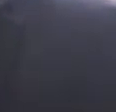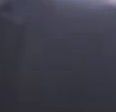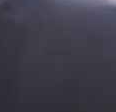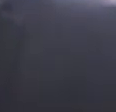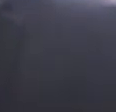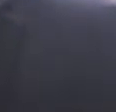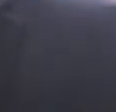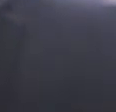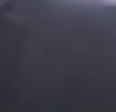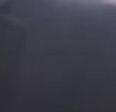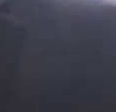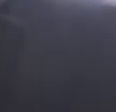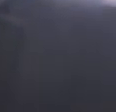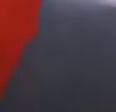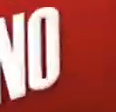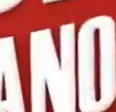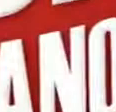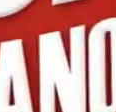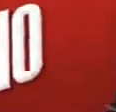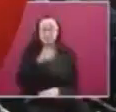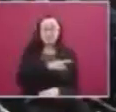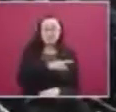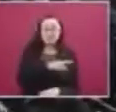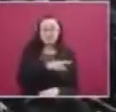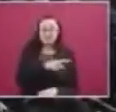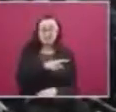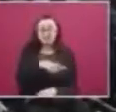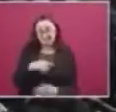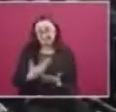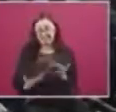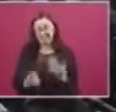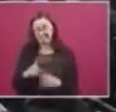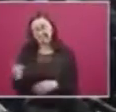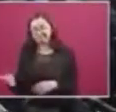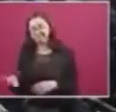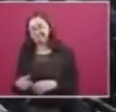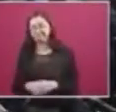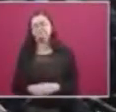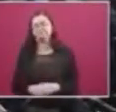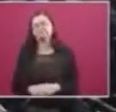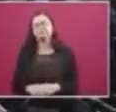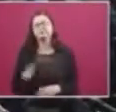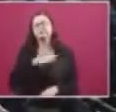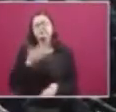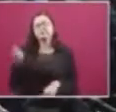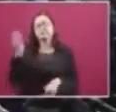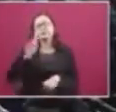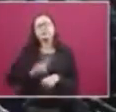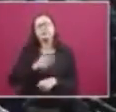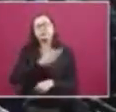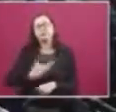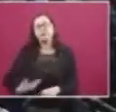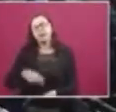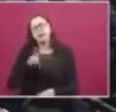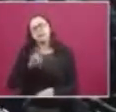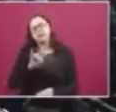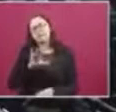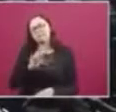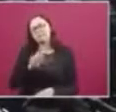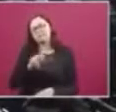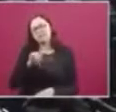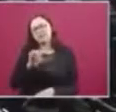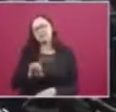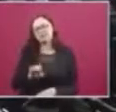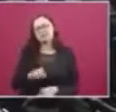presidente Andrés Manuel López Obrador. Sí. Buenos días, presidente. Vicente Serrano de Sin Censura. Van a iniciar los foros